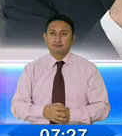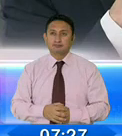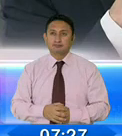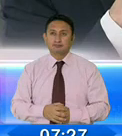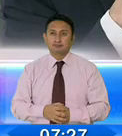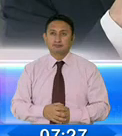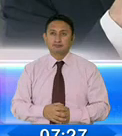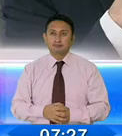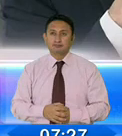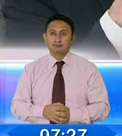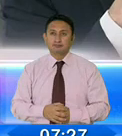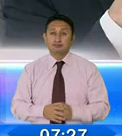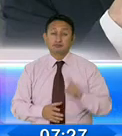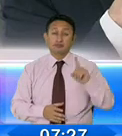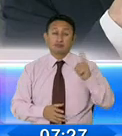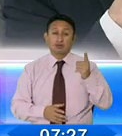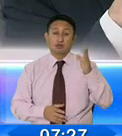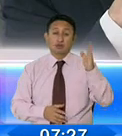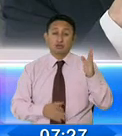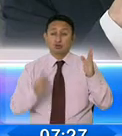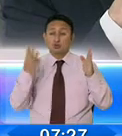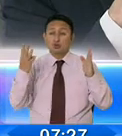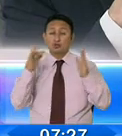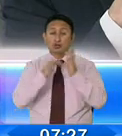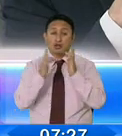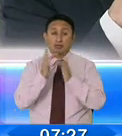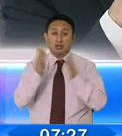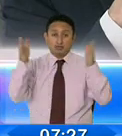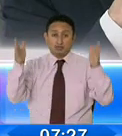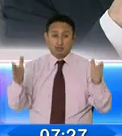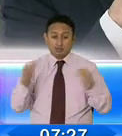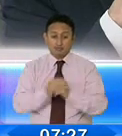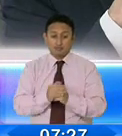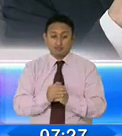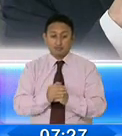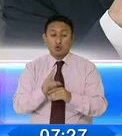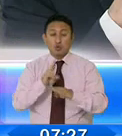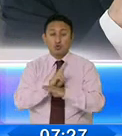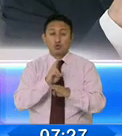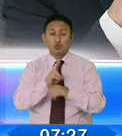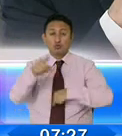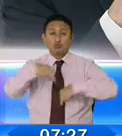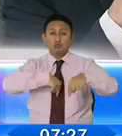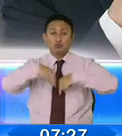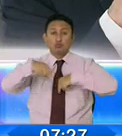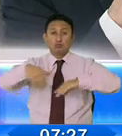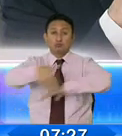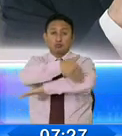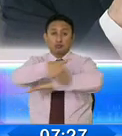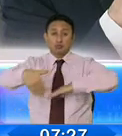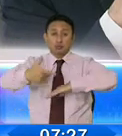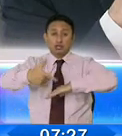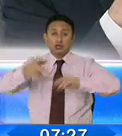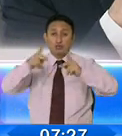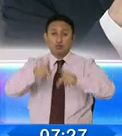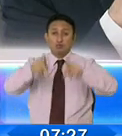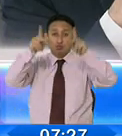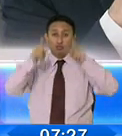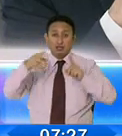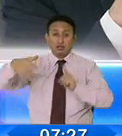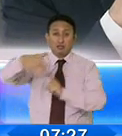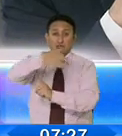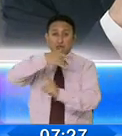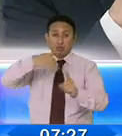periodo comprendido del 1 al 4 de abril, el uso de las vías, calles, aceras, puentes y parques